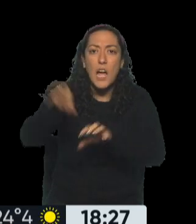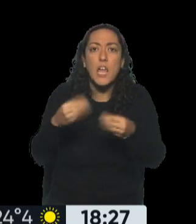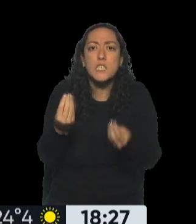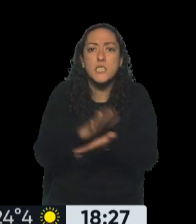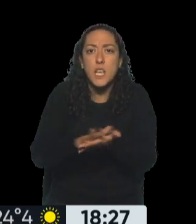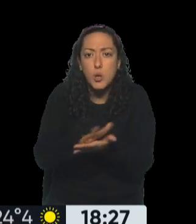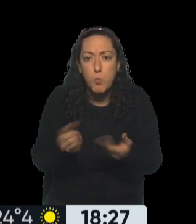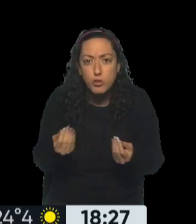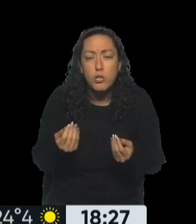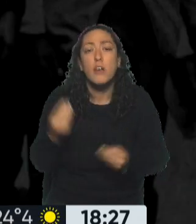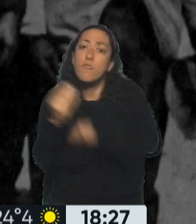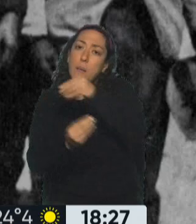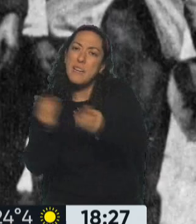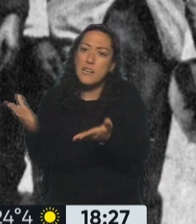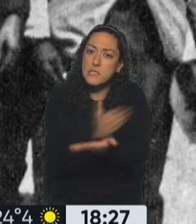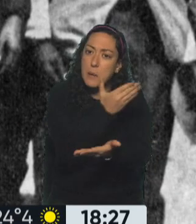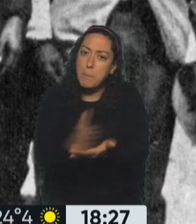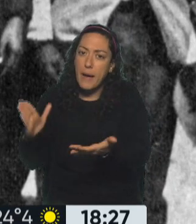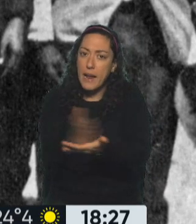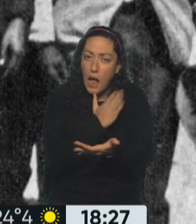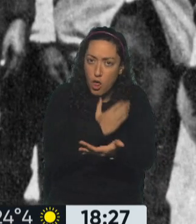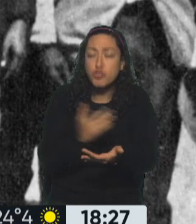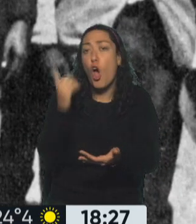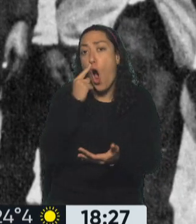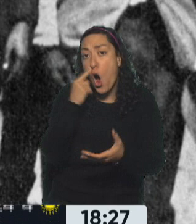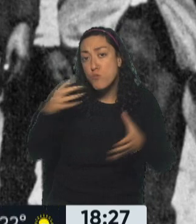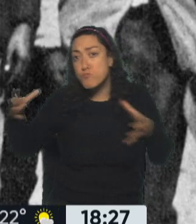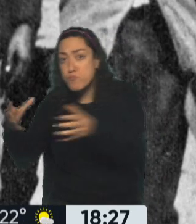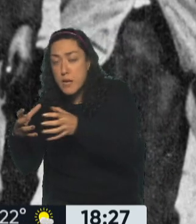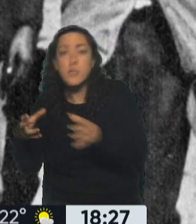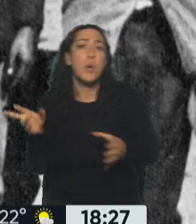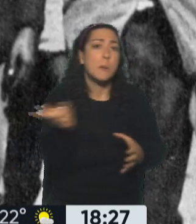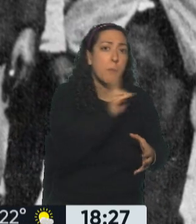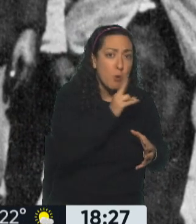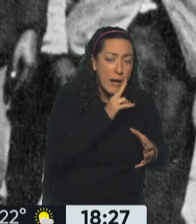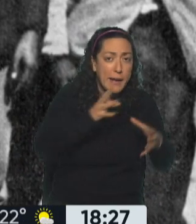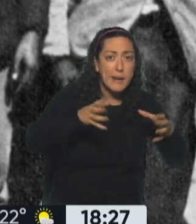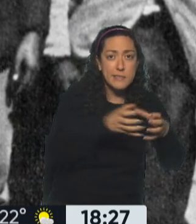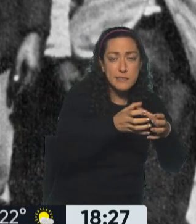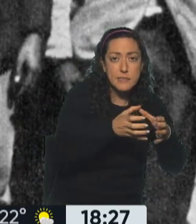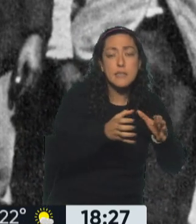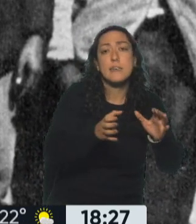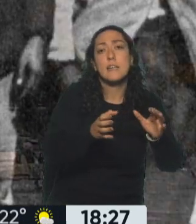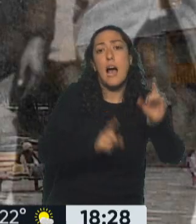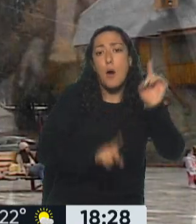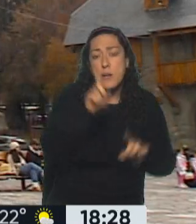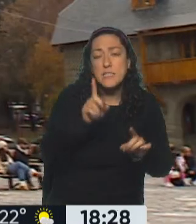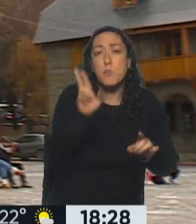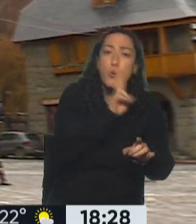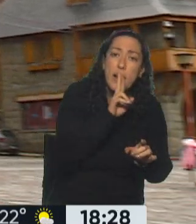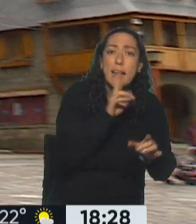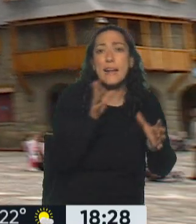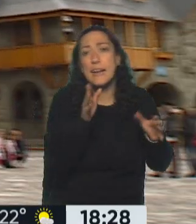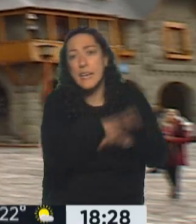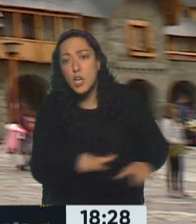fue separar a las familias, enviar a los hombres por un lado, a las mujeres por un lado y a los niños, a veces las mujeres con los niños, a veces